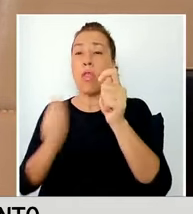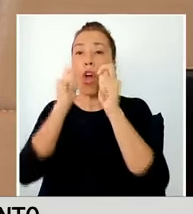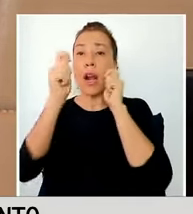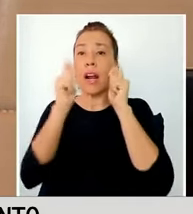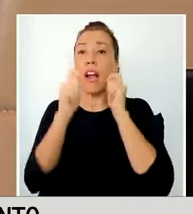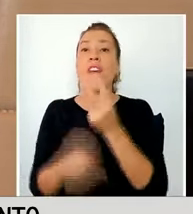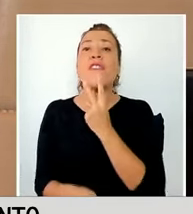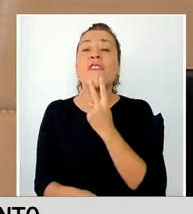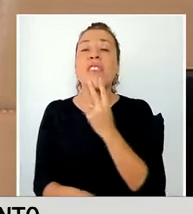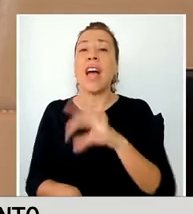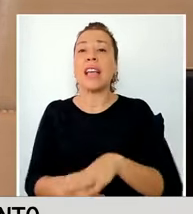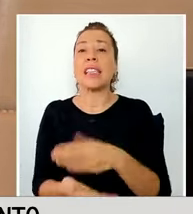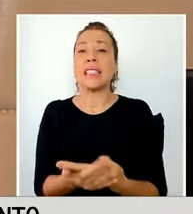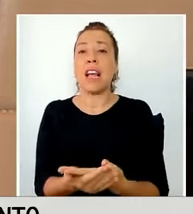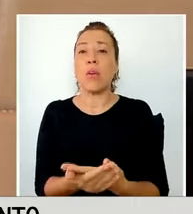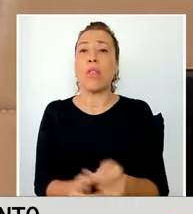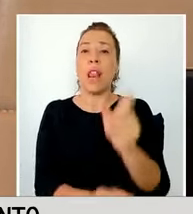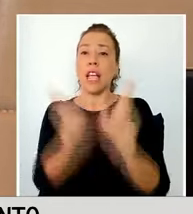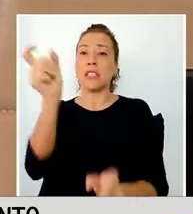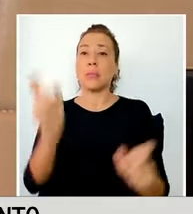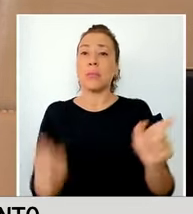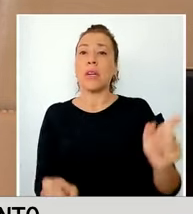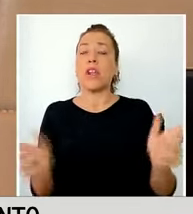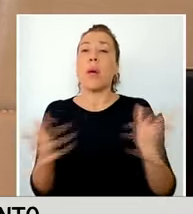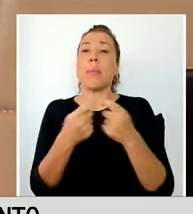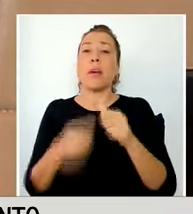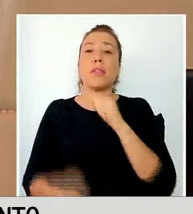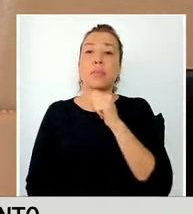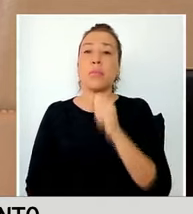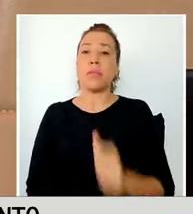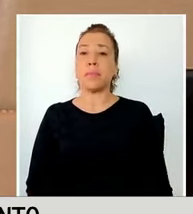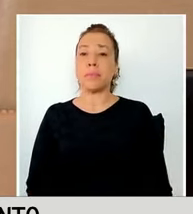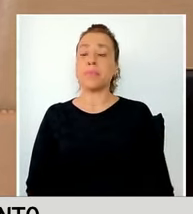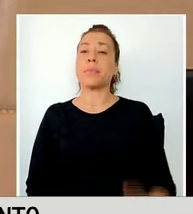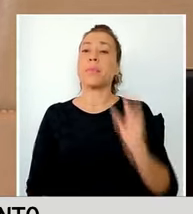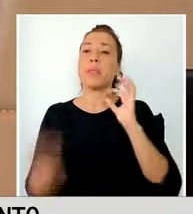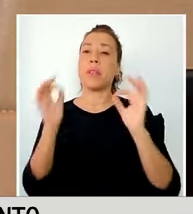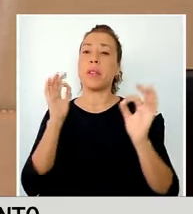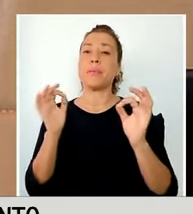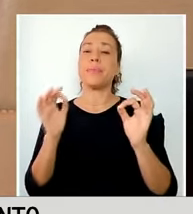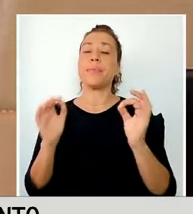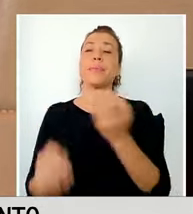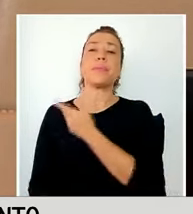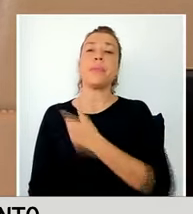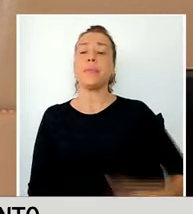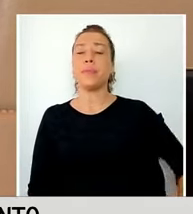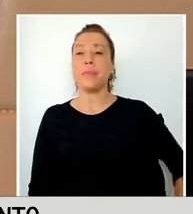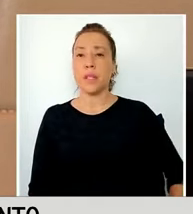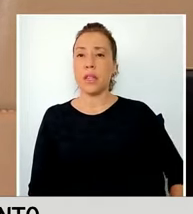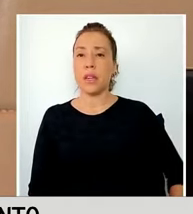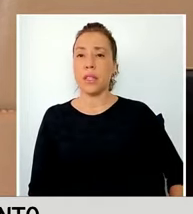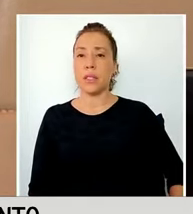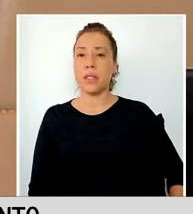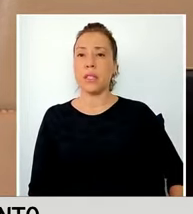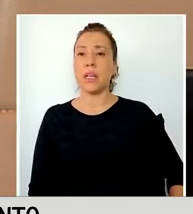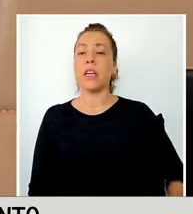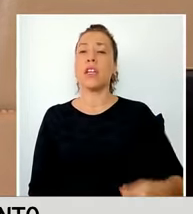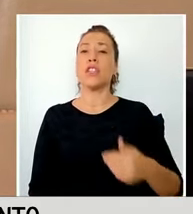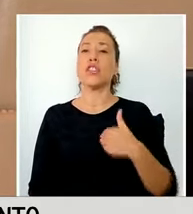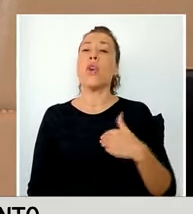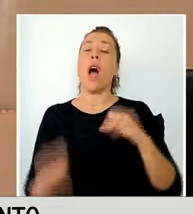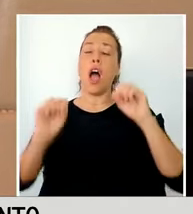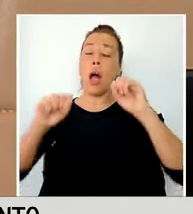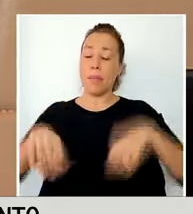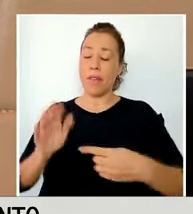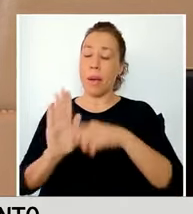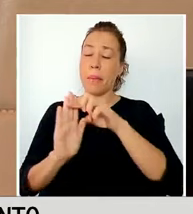la salud de la gente más vulnerable así que señora presidenta señorita presidente presidenta yo voy a aprobar este proyecto de ley pero con